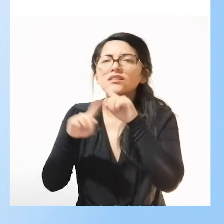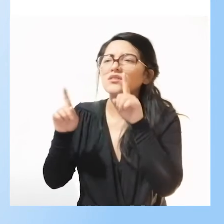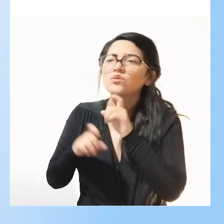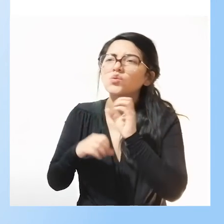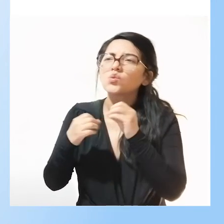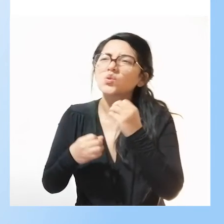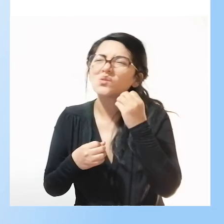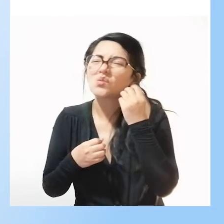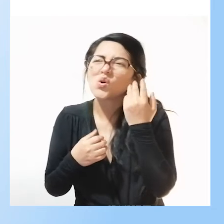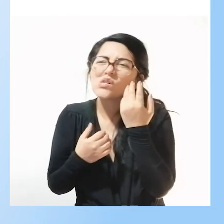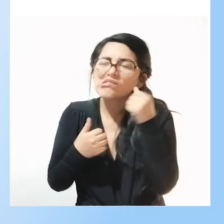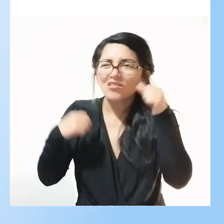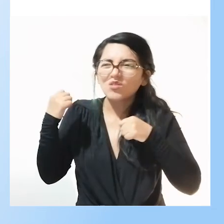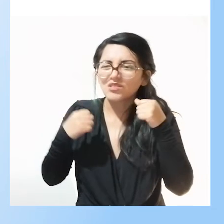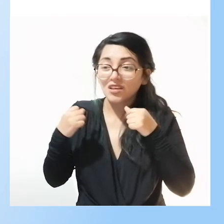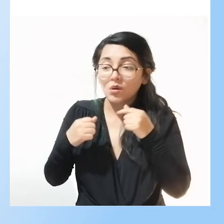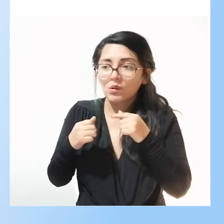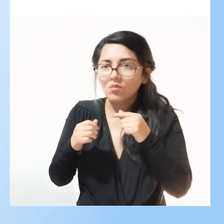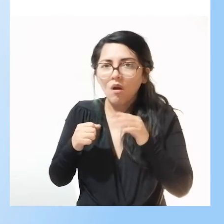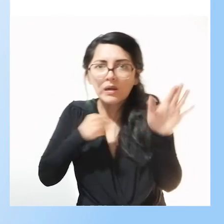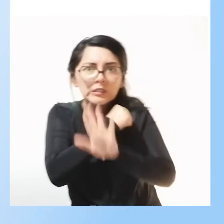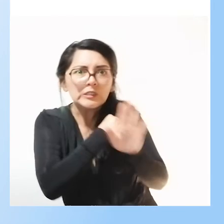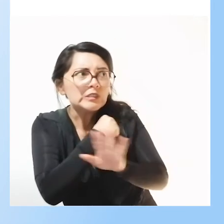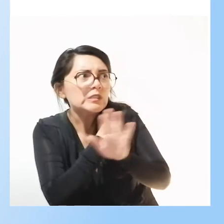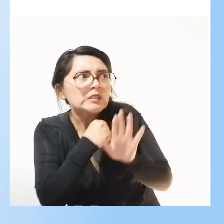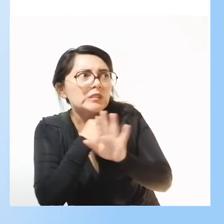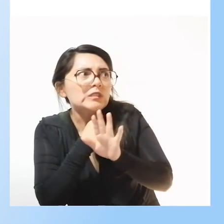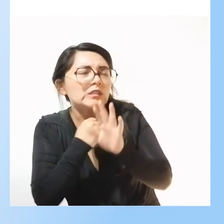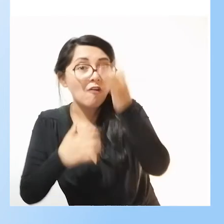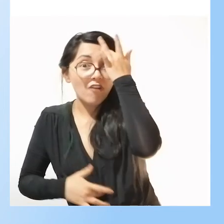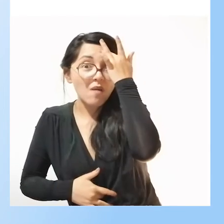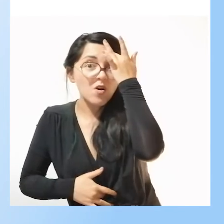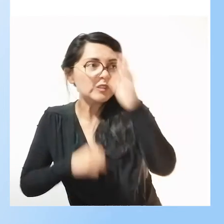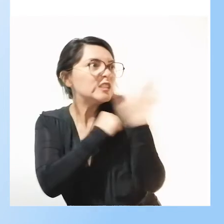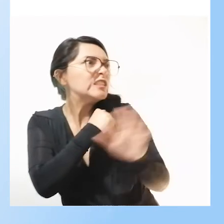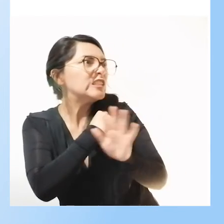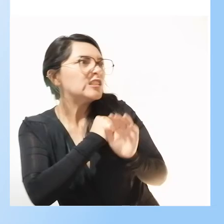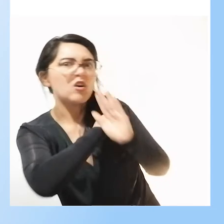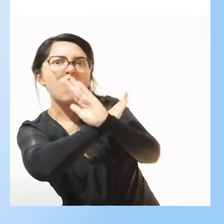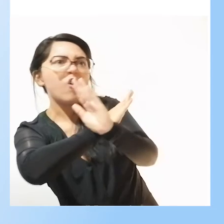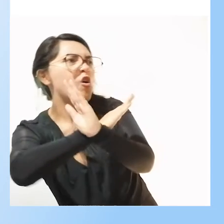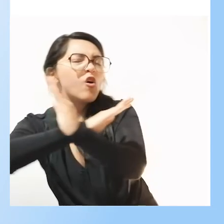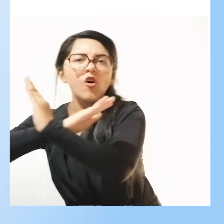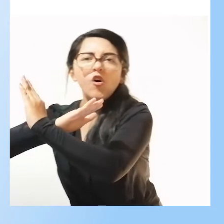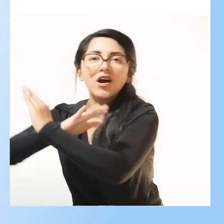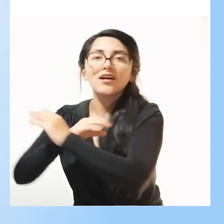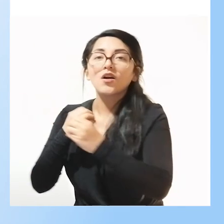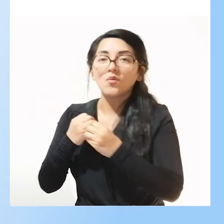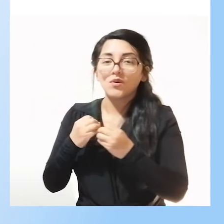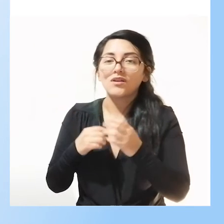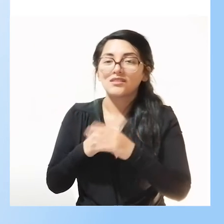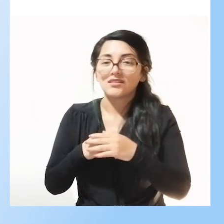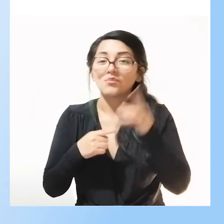están sobreprotegiendo a su hijo o hija ante el conocimiento que conlleva una enfermedad, ¿no? Los docentes tienen muchas dudas de